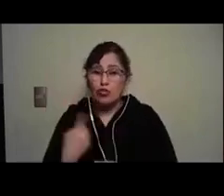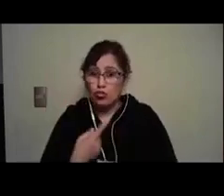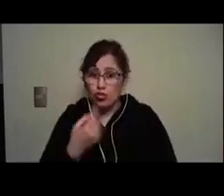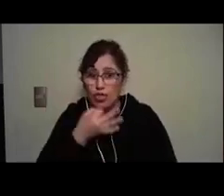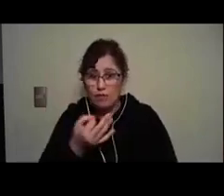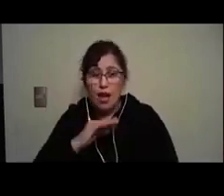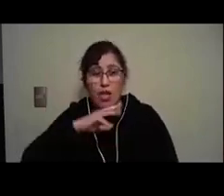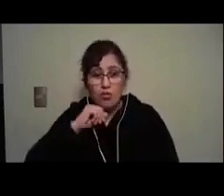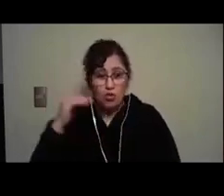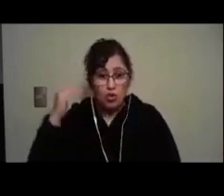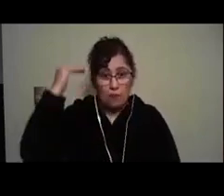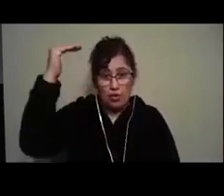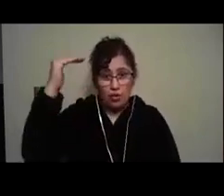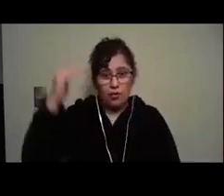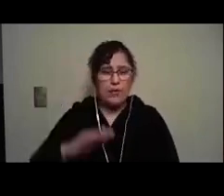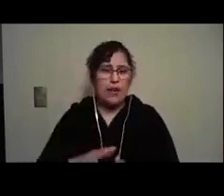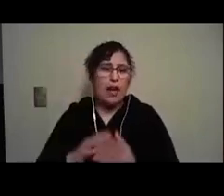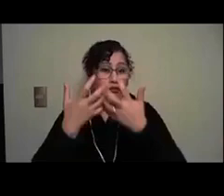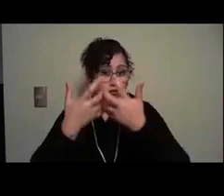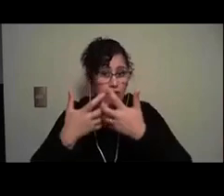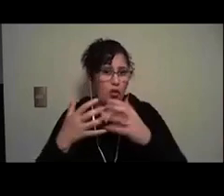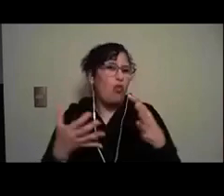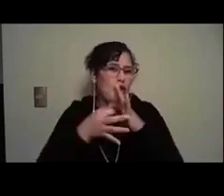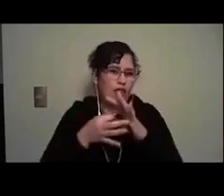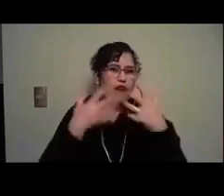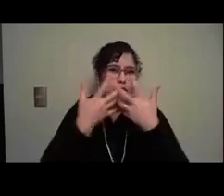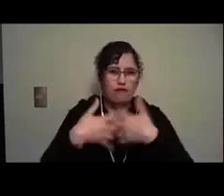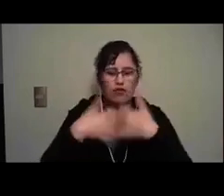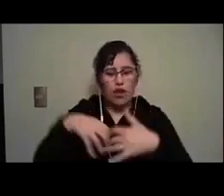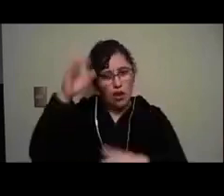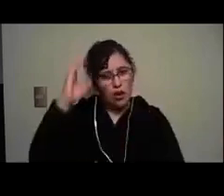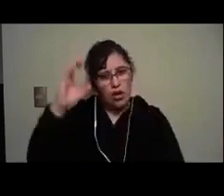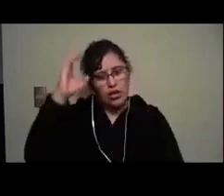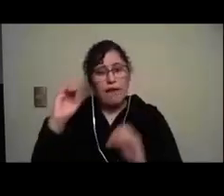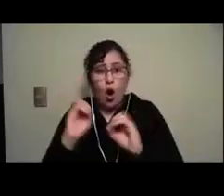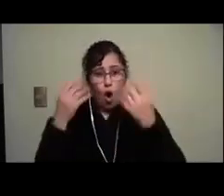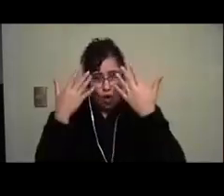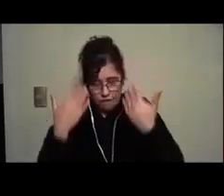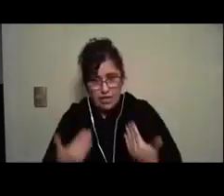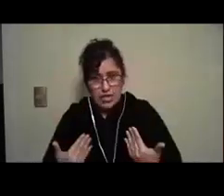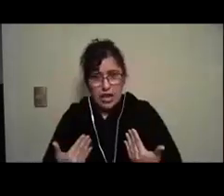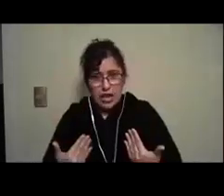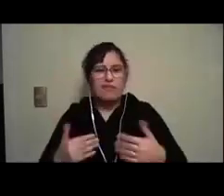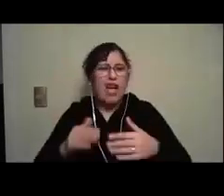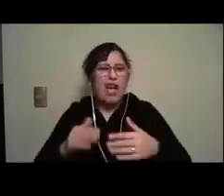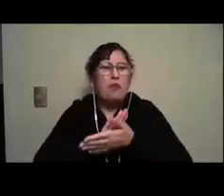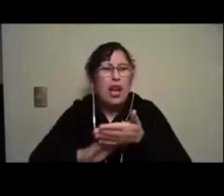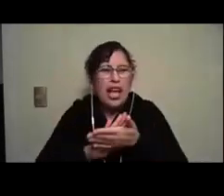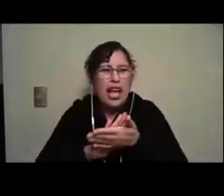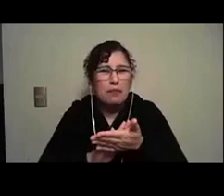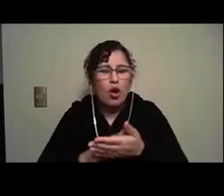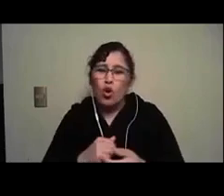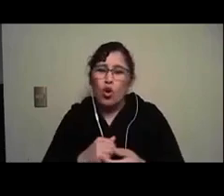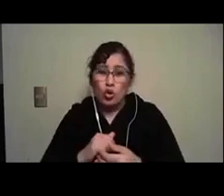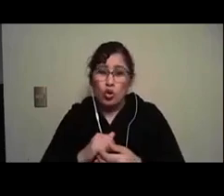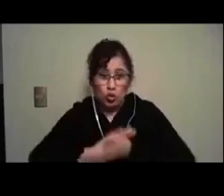de funciones cognitivas y físicas en general, ¿ya? Todo lo que no se ocupa se comienza a atrofiar o a perder. ¿Ya? Entonces, si